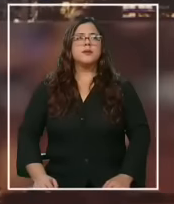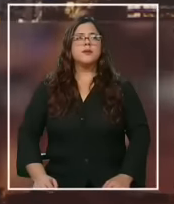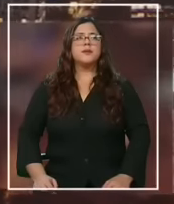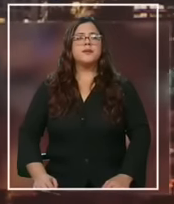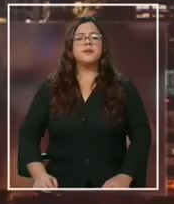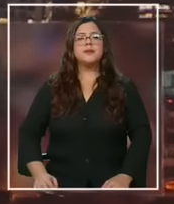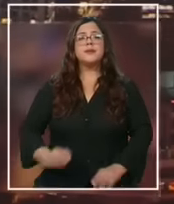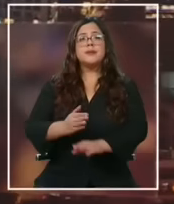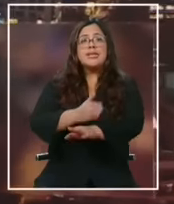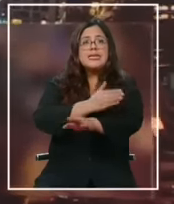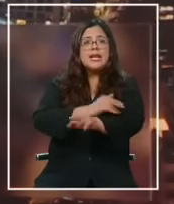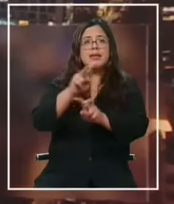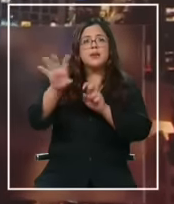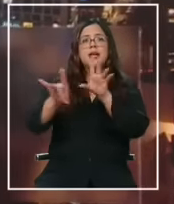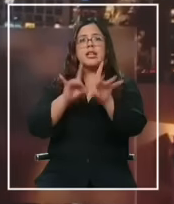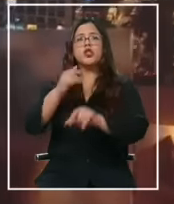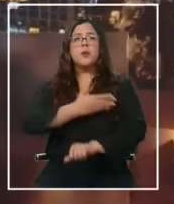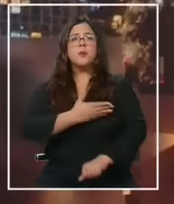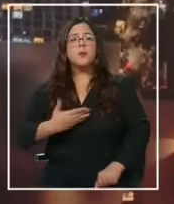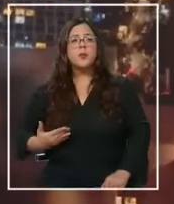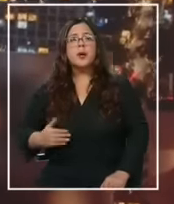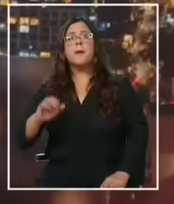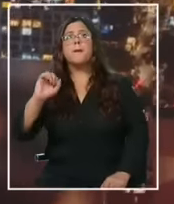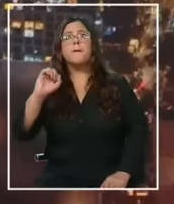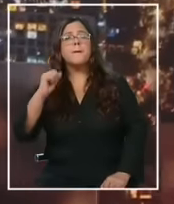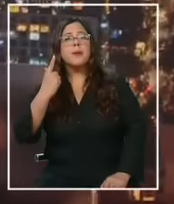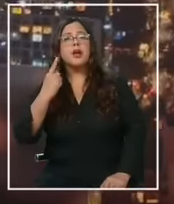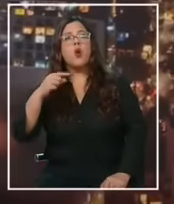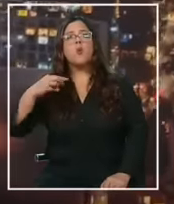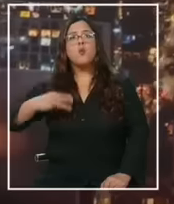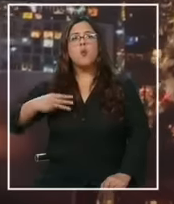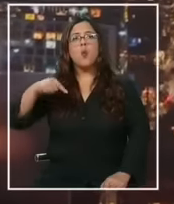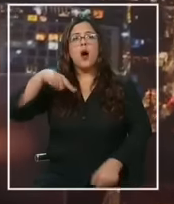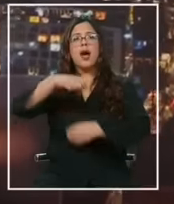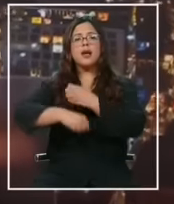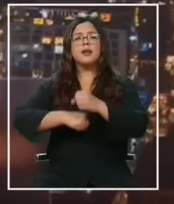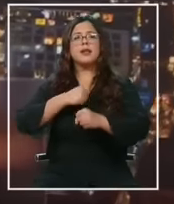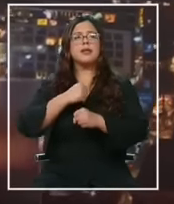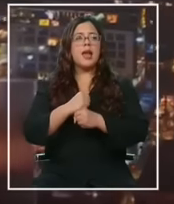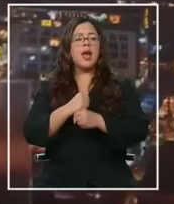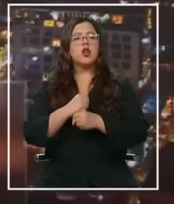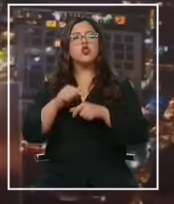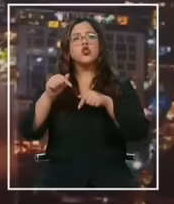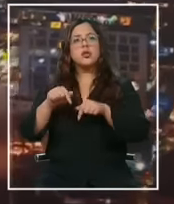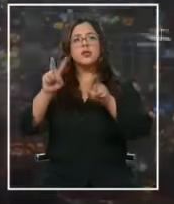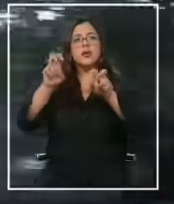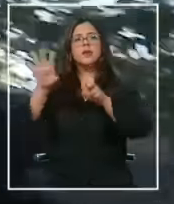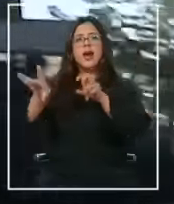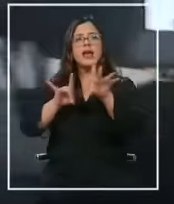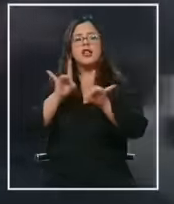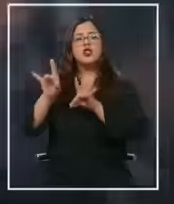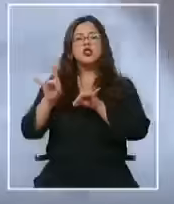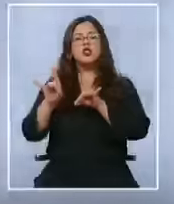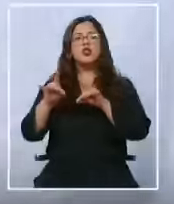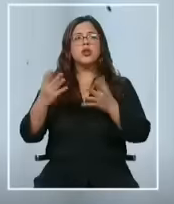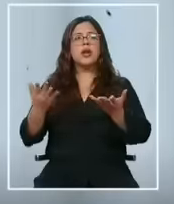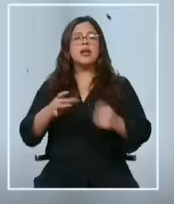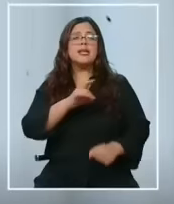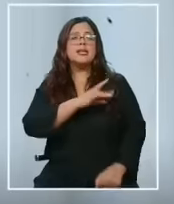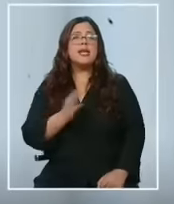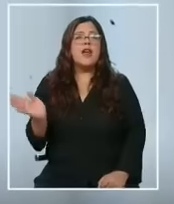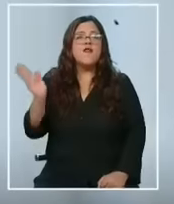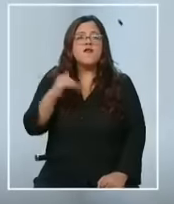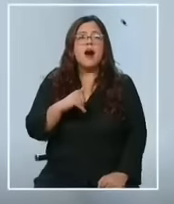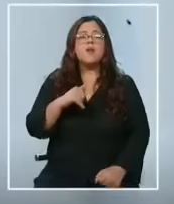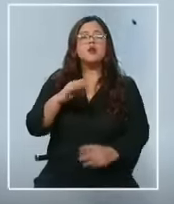Claro, pero antes de las elecciones presidenciales vienen las municipales de este año. Y en esa elección, o para esa elección, finalmente Chile Vamos